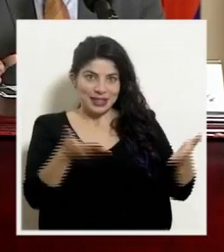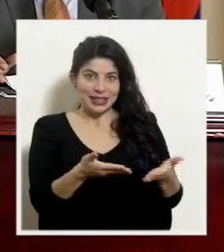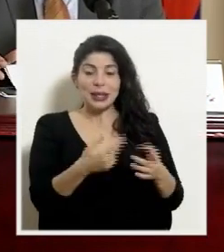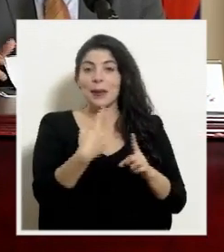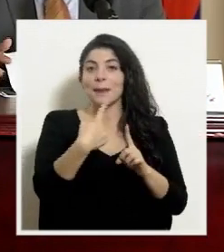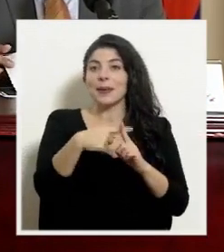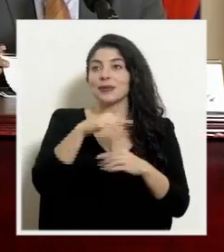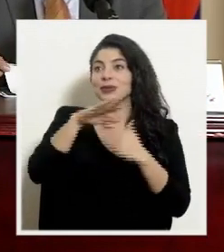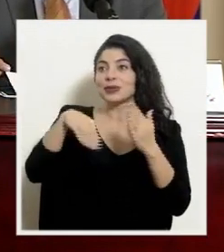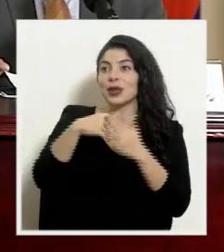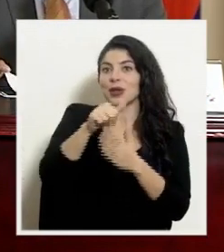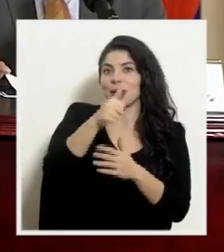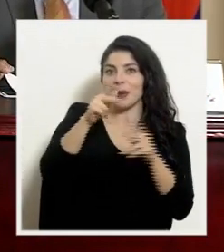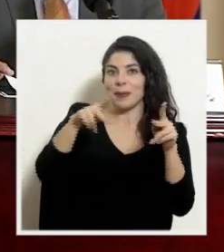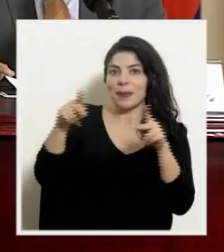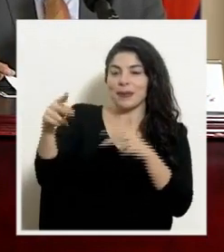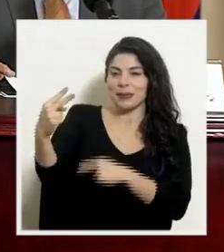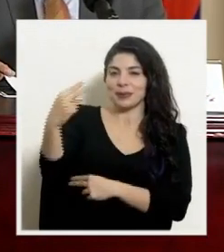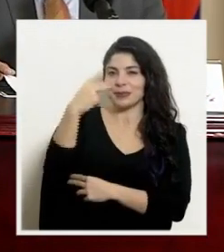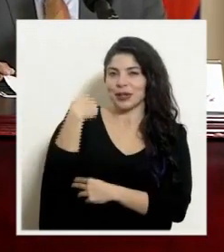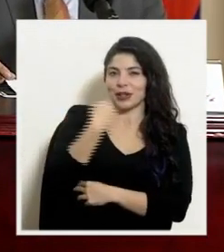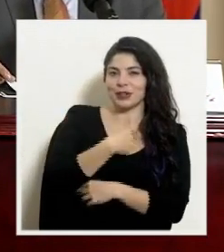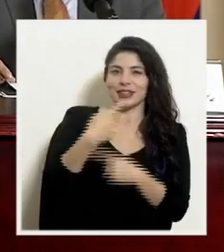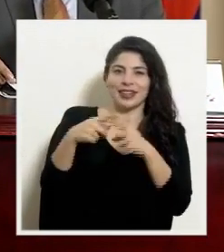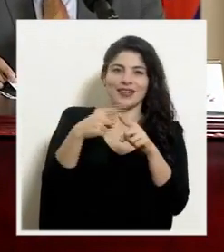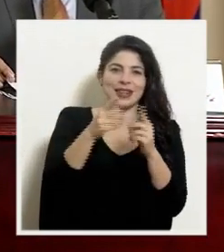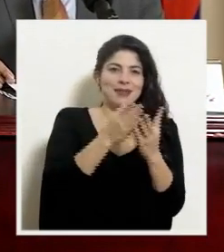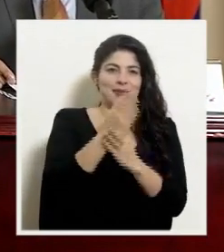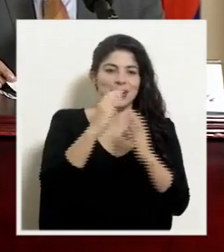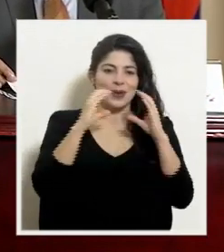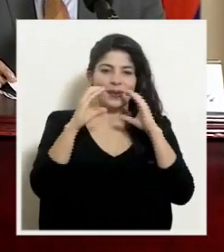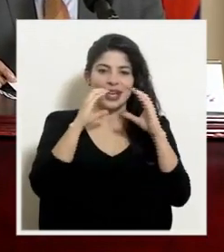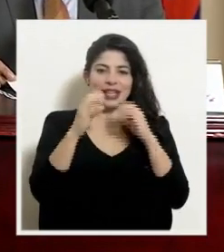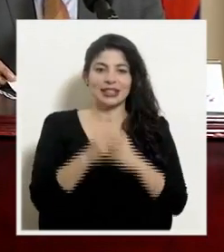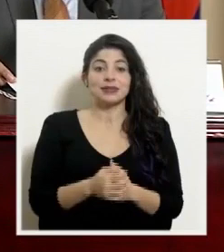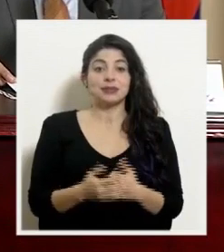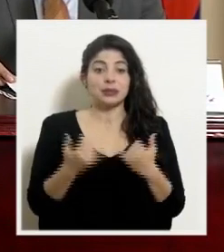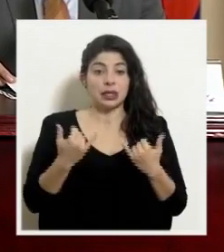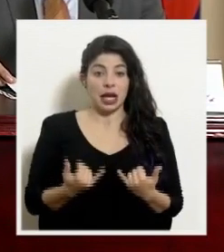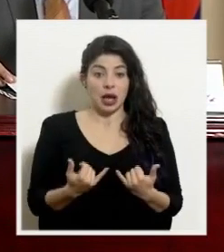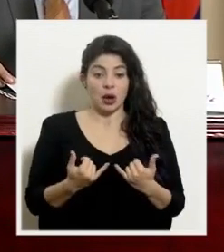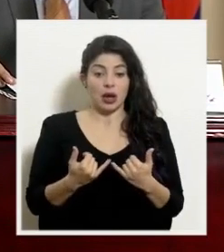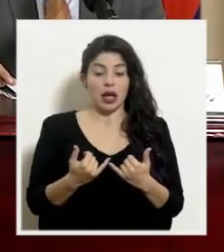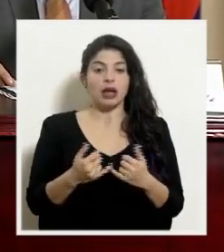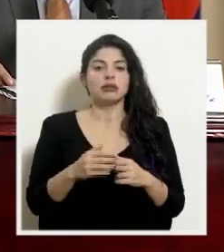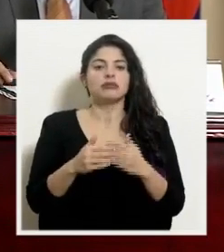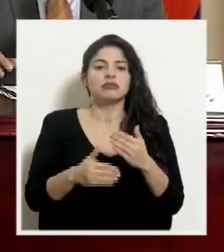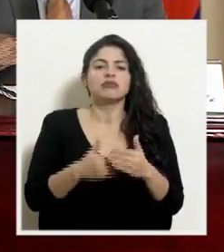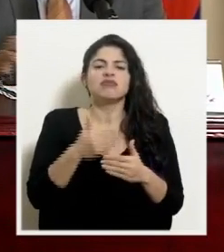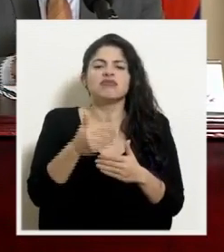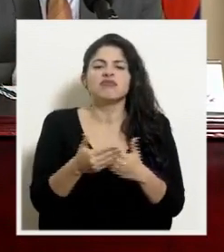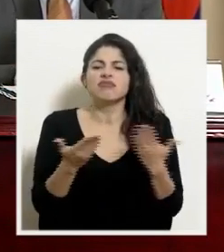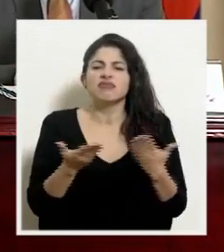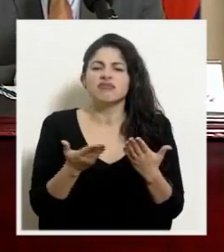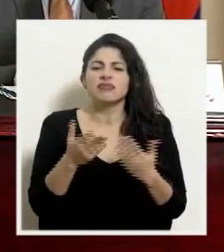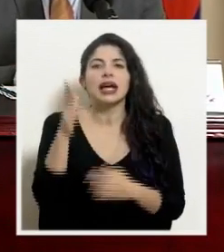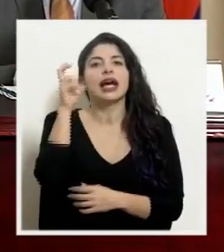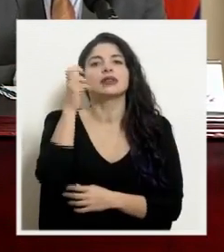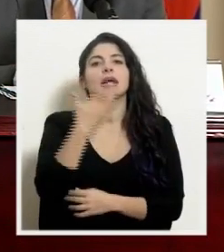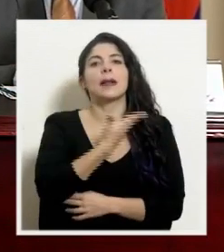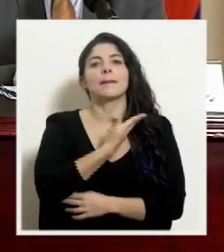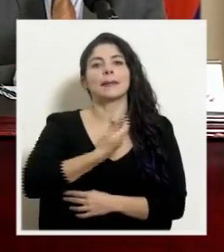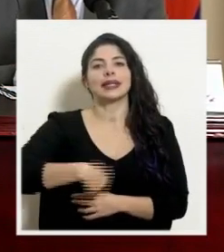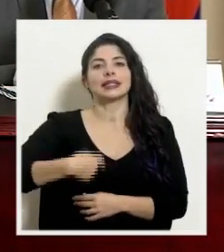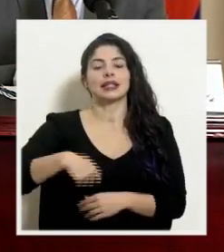todos los que nos siguen por los diversos medios de comunicación. De inmediato pasamos a escuchar al